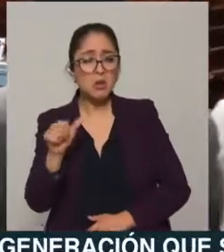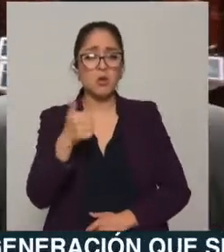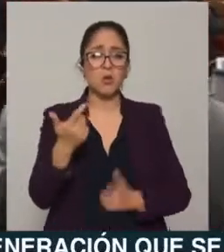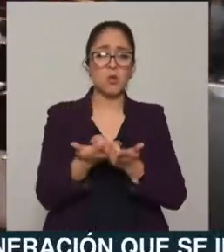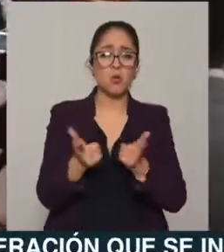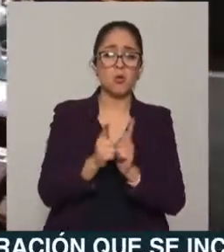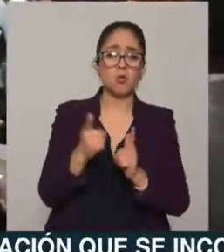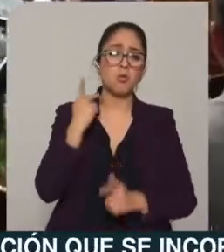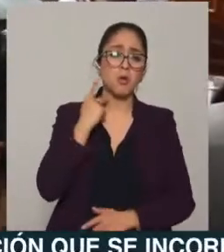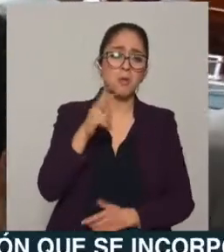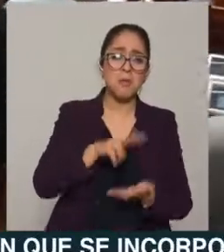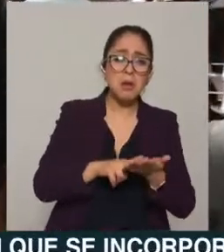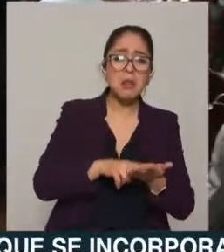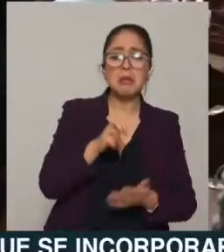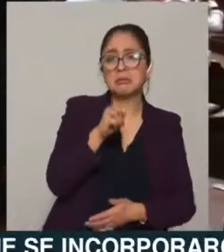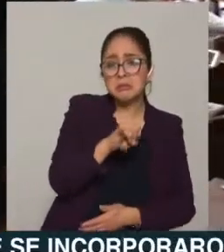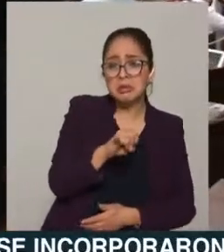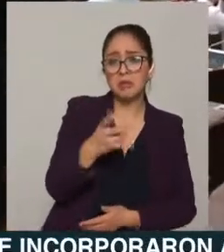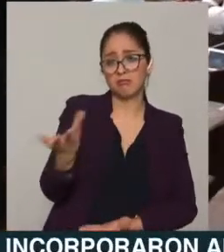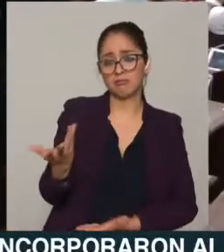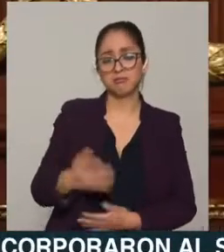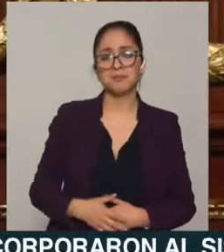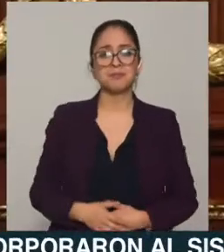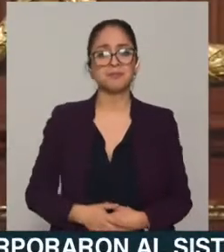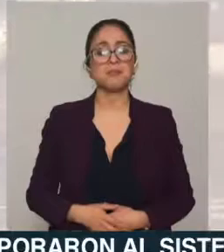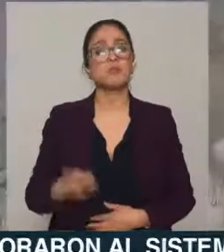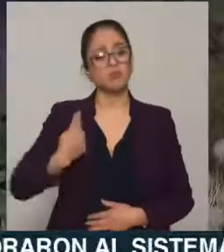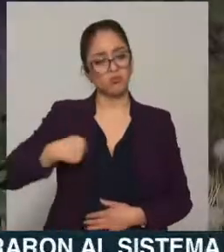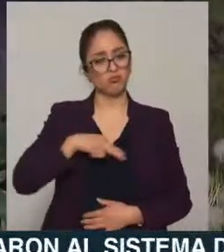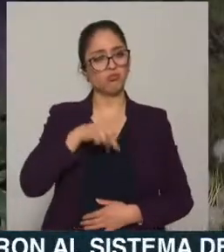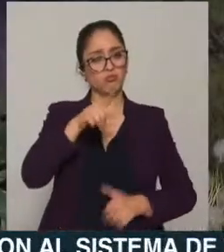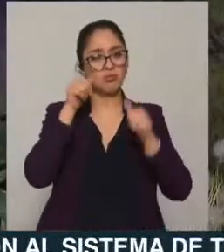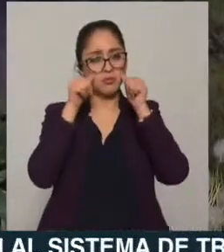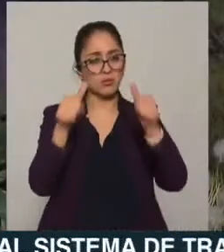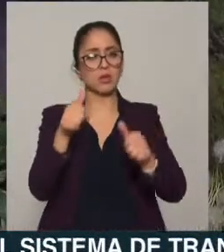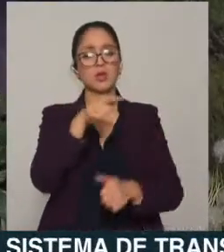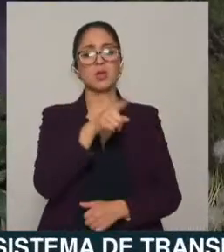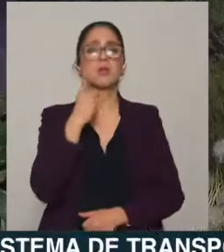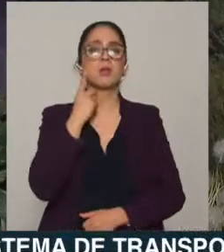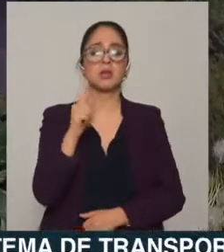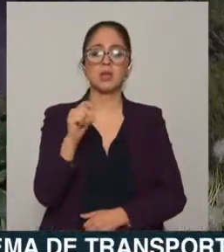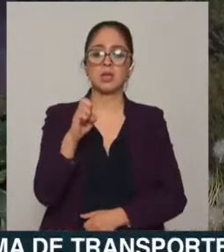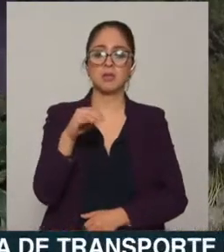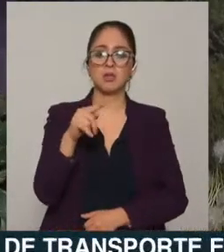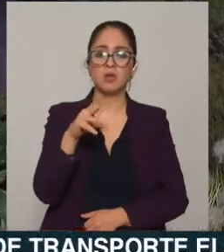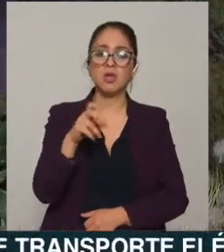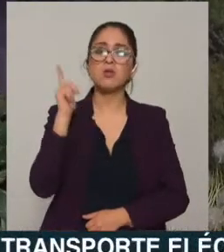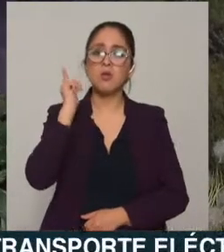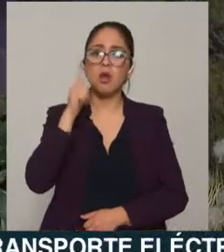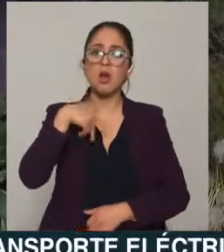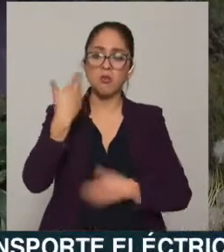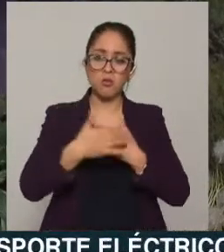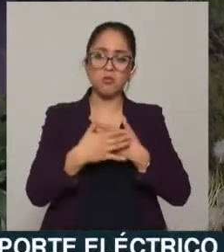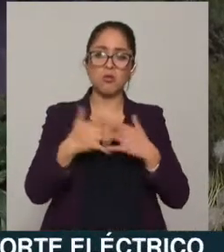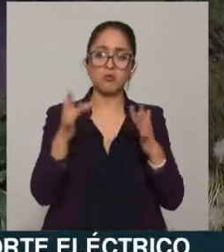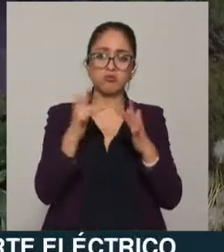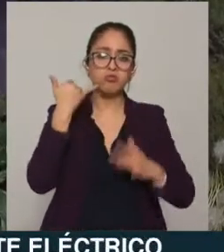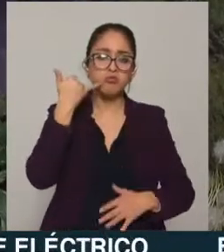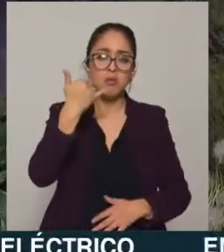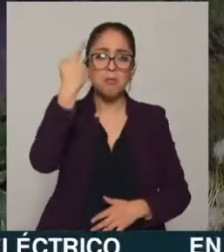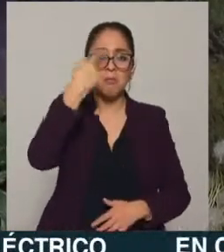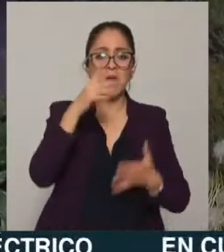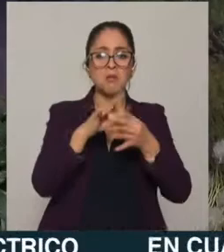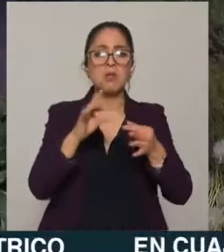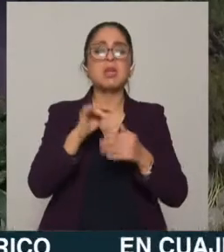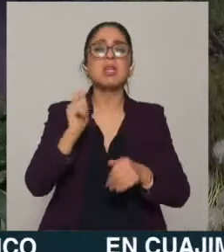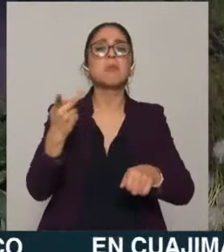favor. Bueno, pues estaremos muy pendientes. Diputado Temístocles Villanueva, lo invitamos a conversar la próxima semana, pues para que nos cuente cómo les fue ahí en el Pleno con